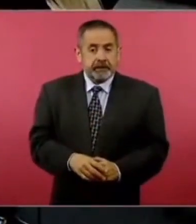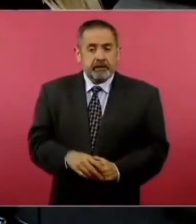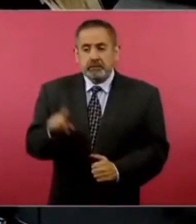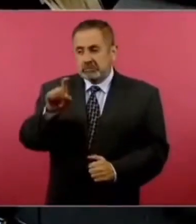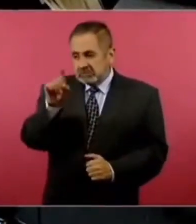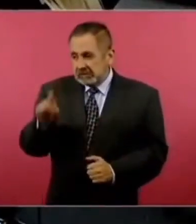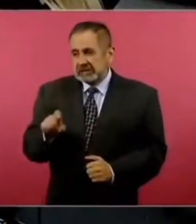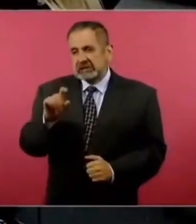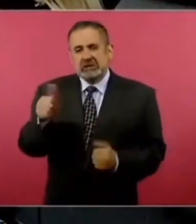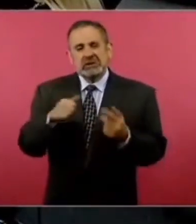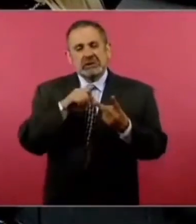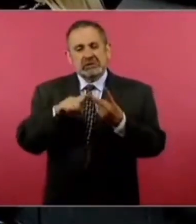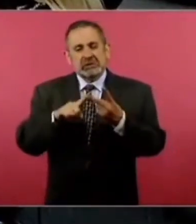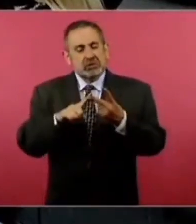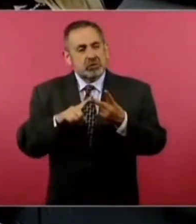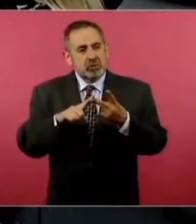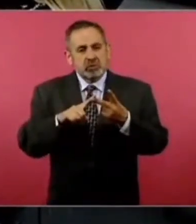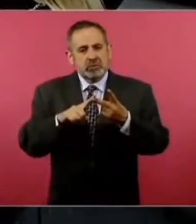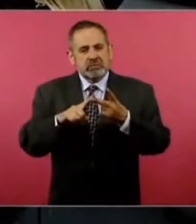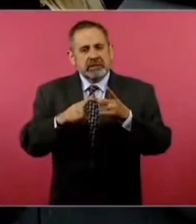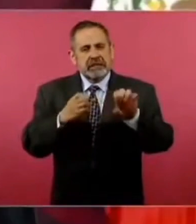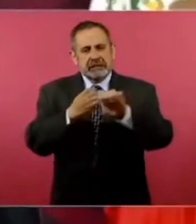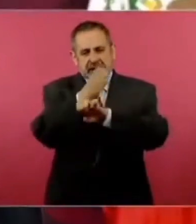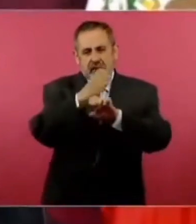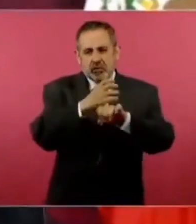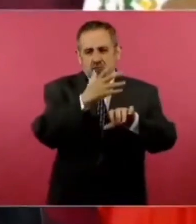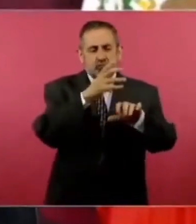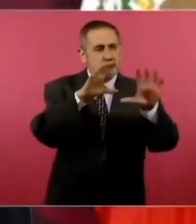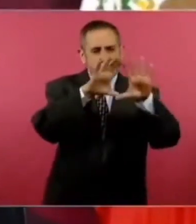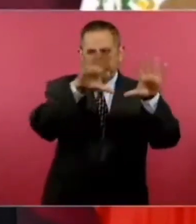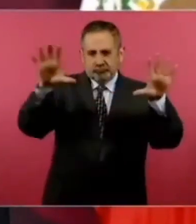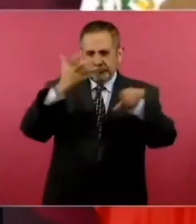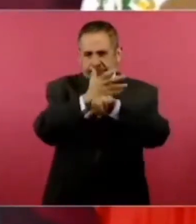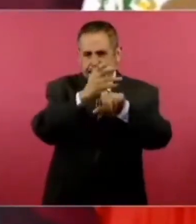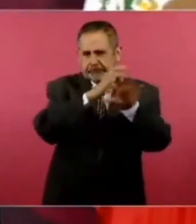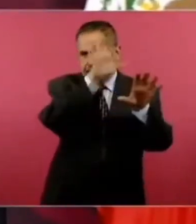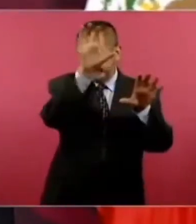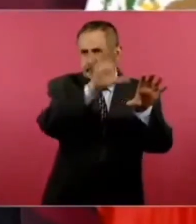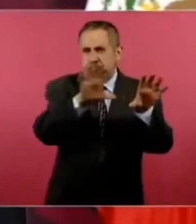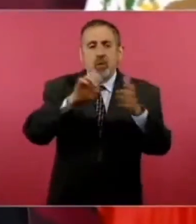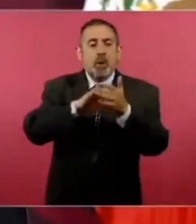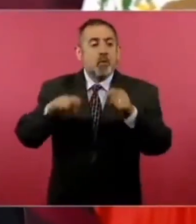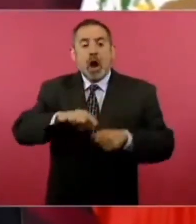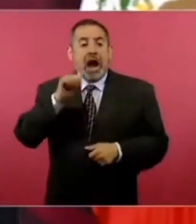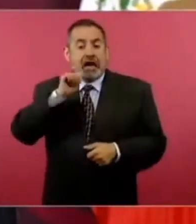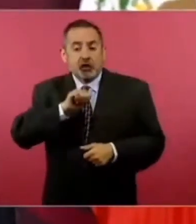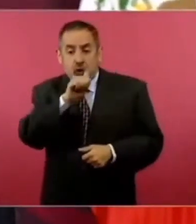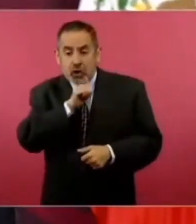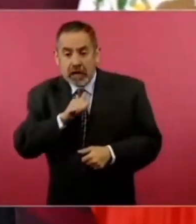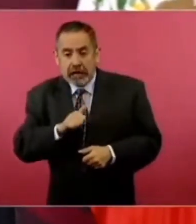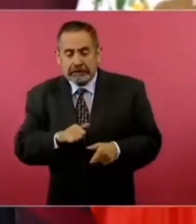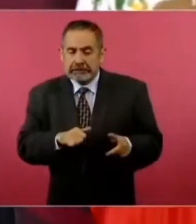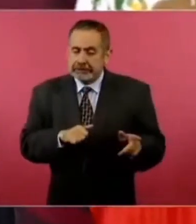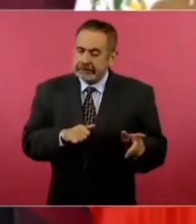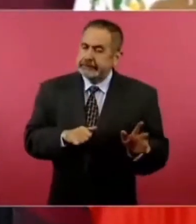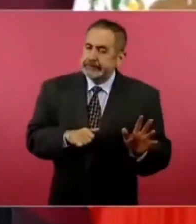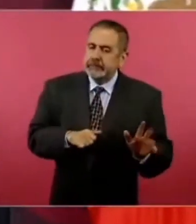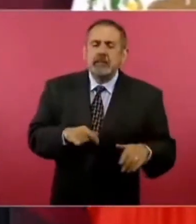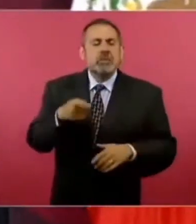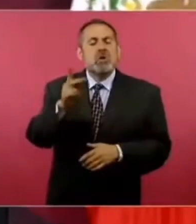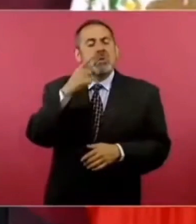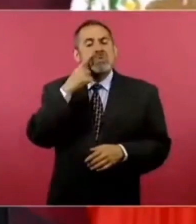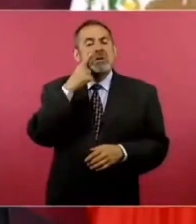y en otros estados de la Unión Americana en Arizona por ejemplo pero